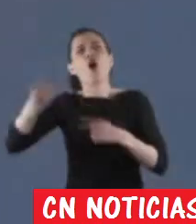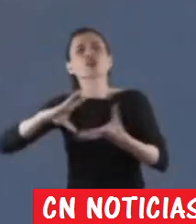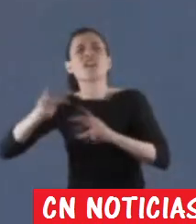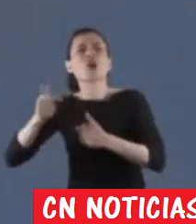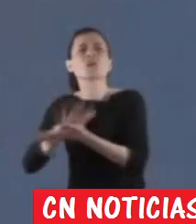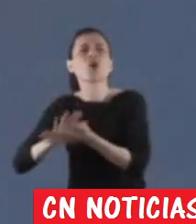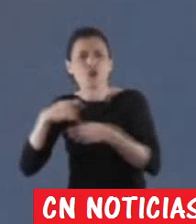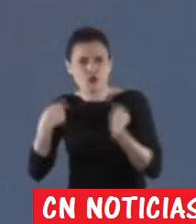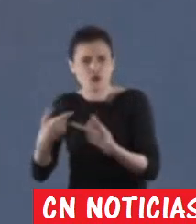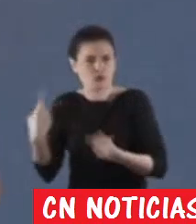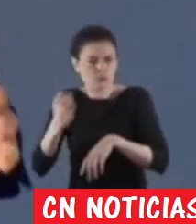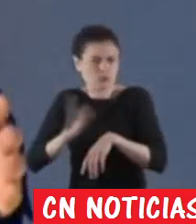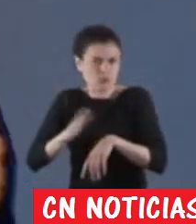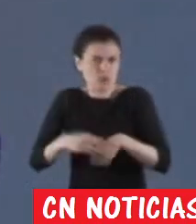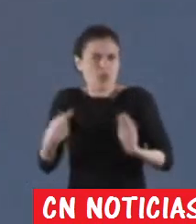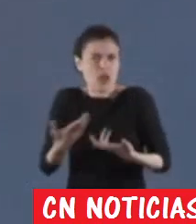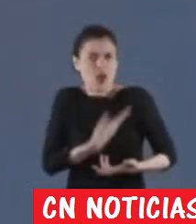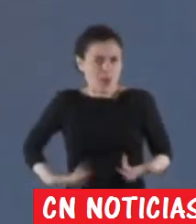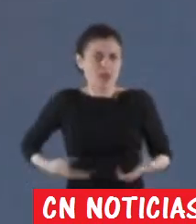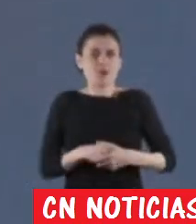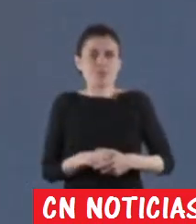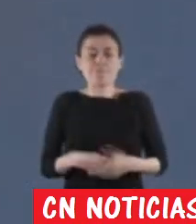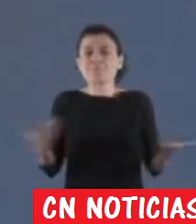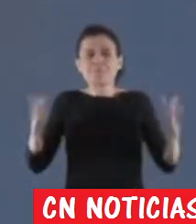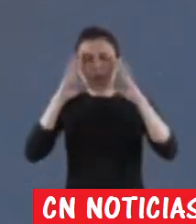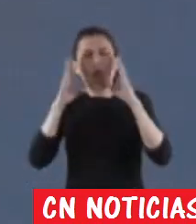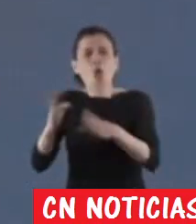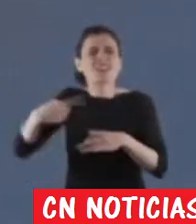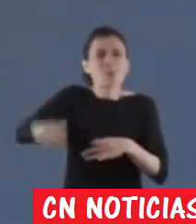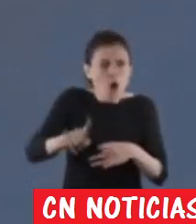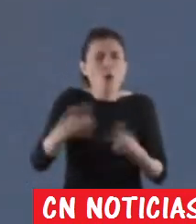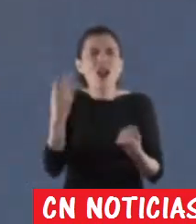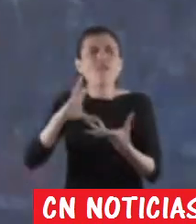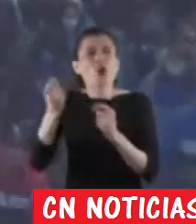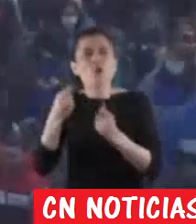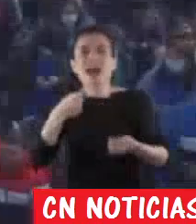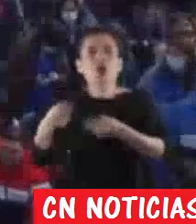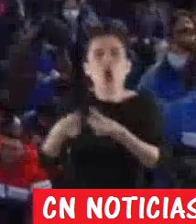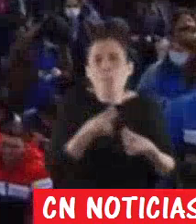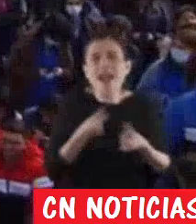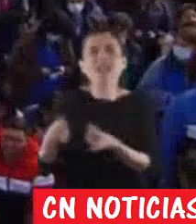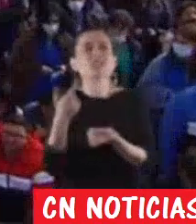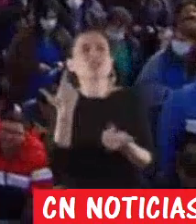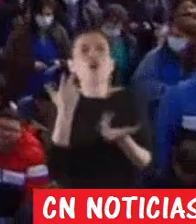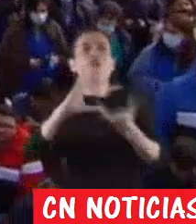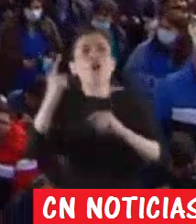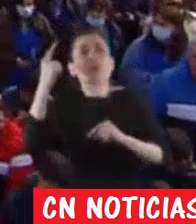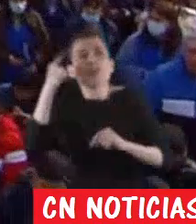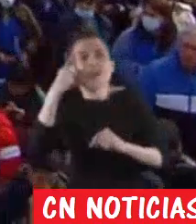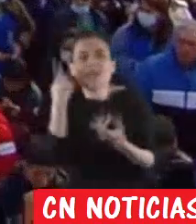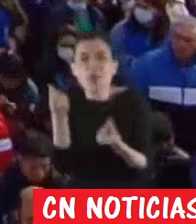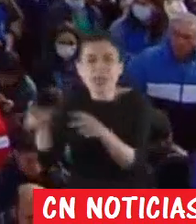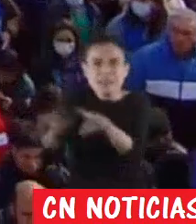recién, que tienen que ver con una idea de un comercio guiado por un capitalismo distinto,